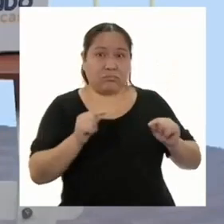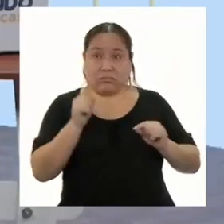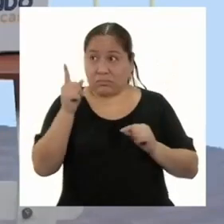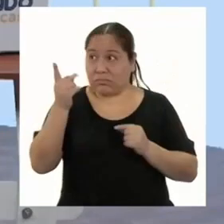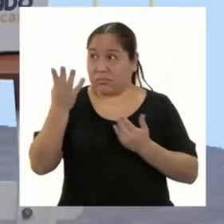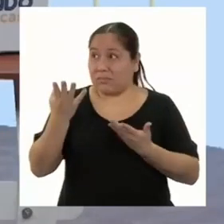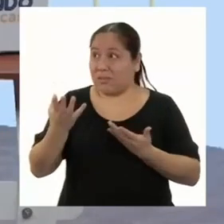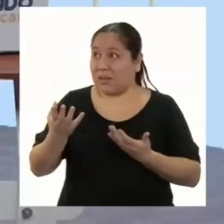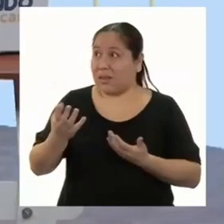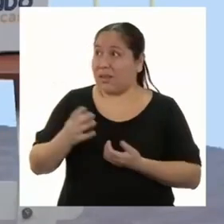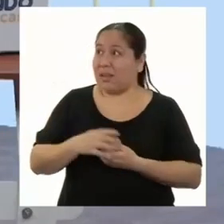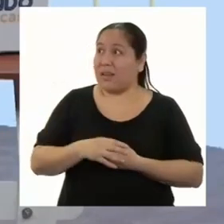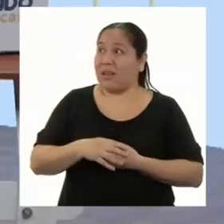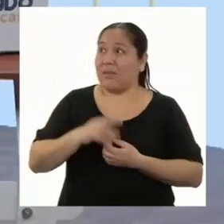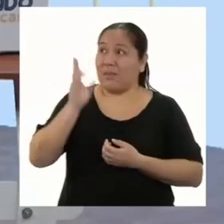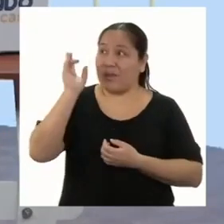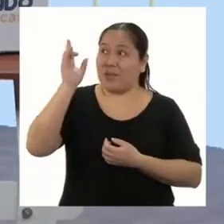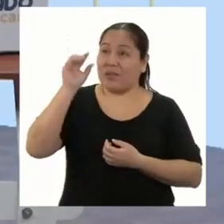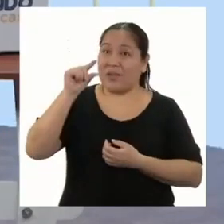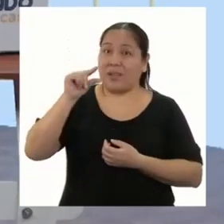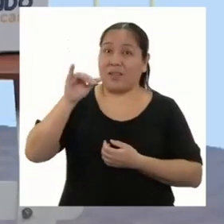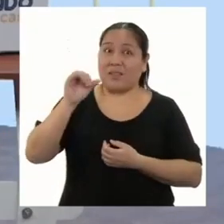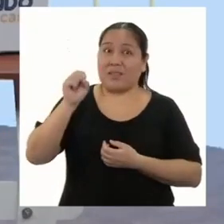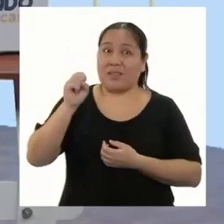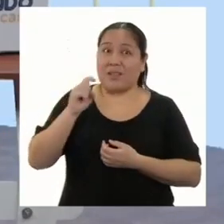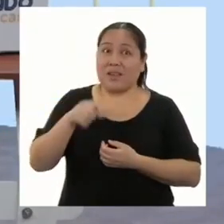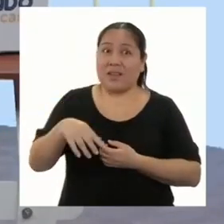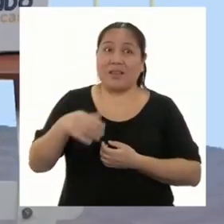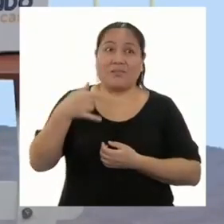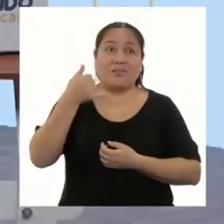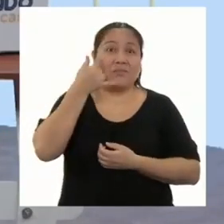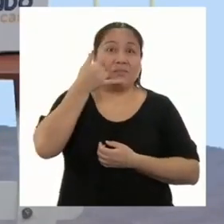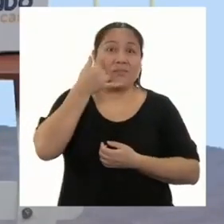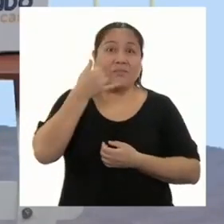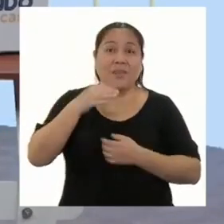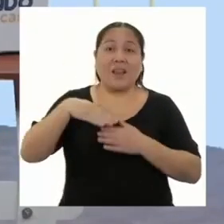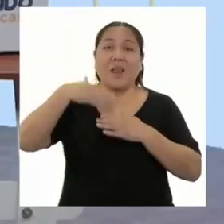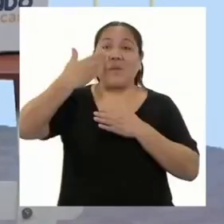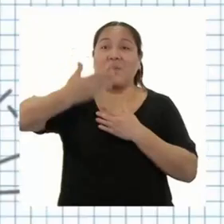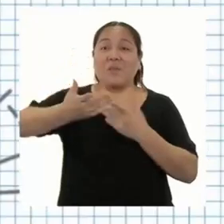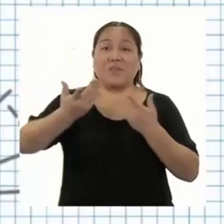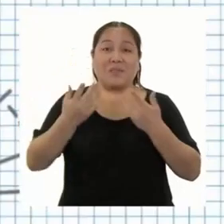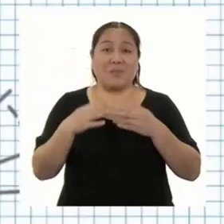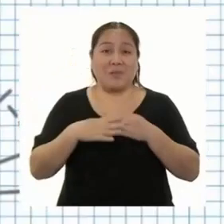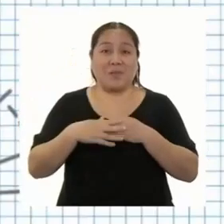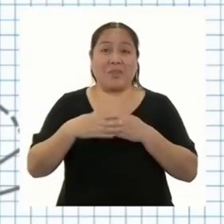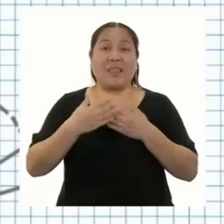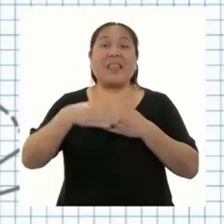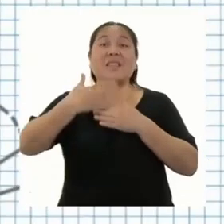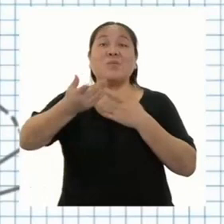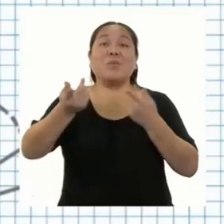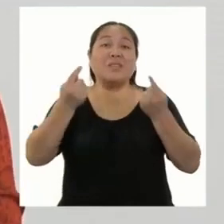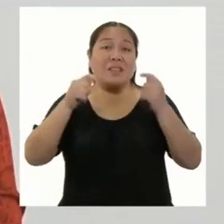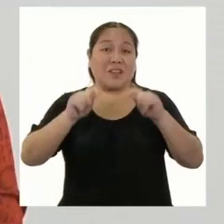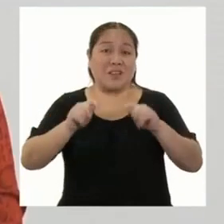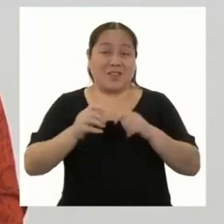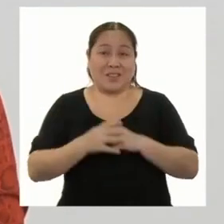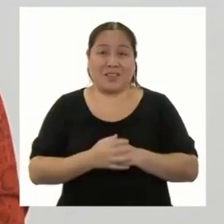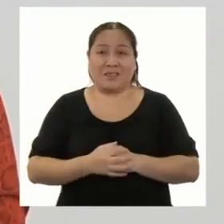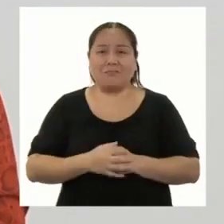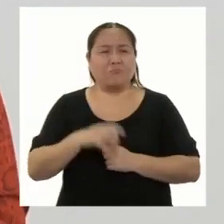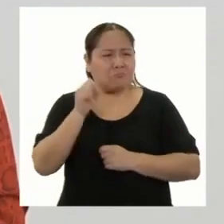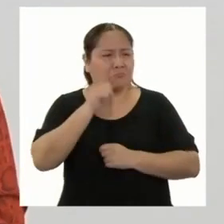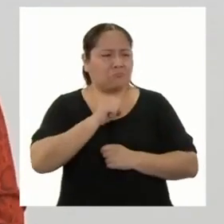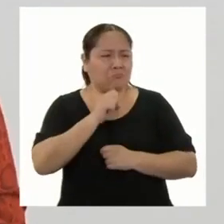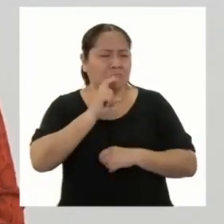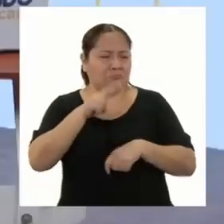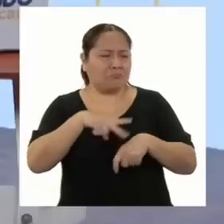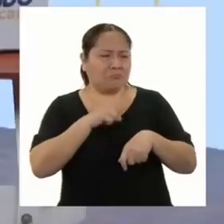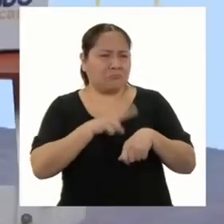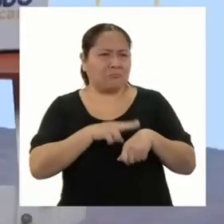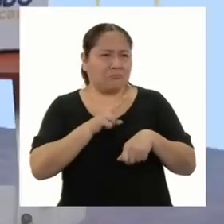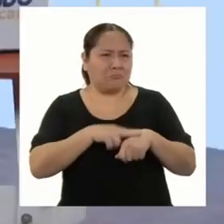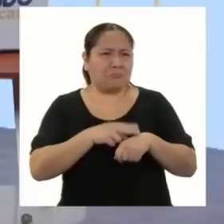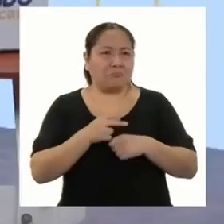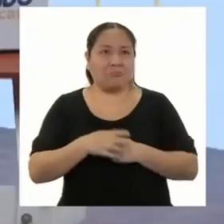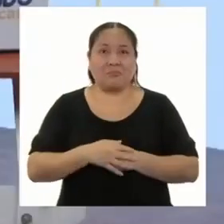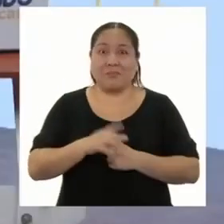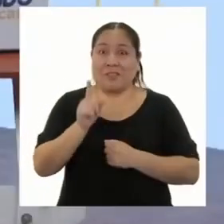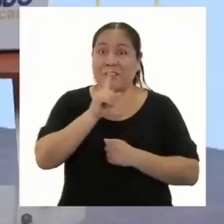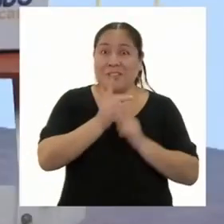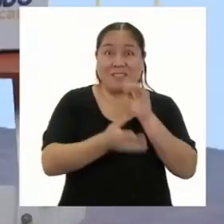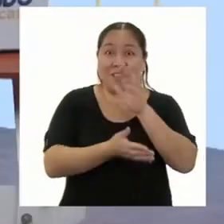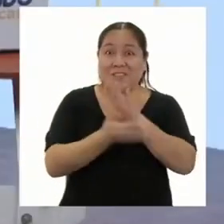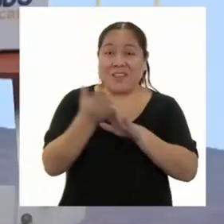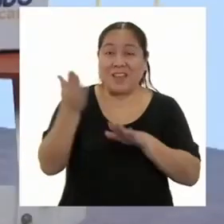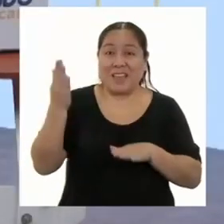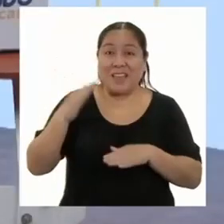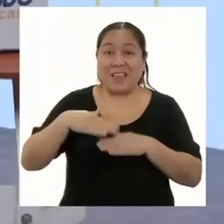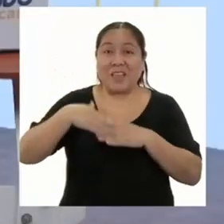profesora Gisela, si la atendemos en el siguiente bloque? Claro que sí, me parece muy bien. No se